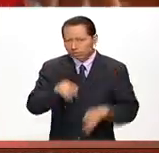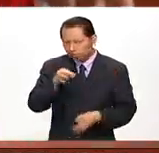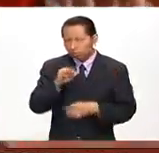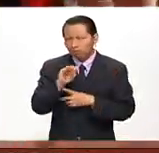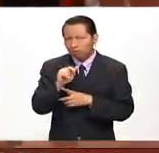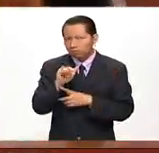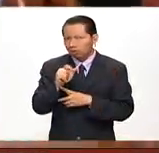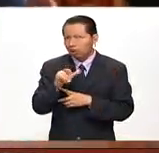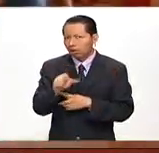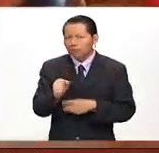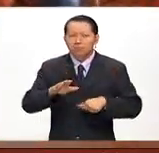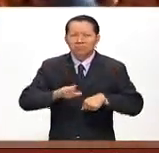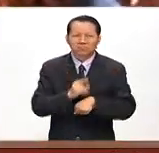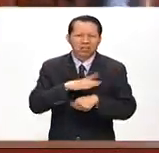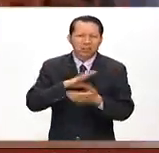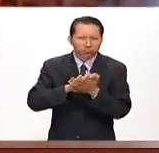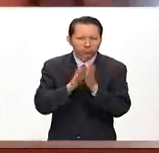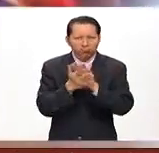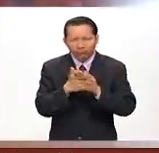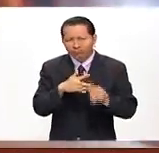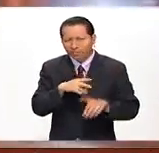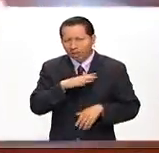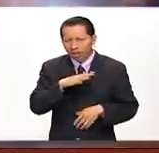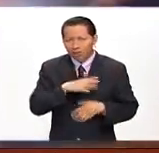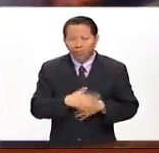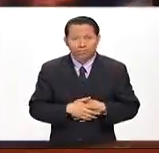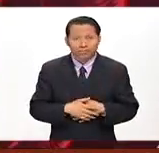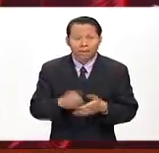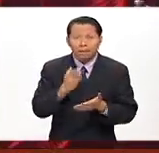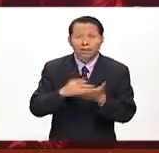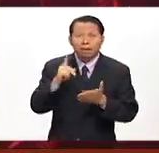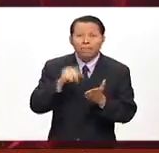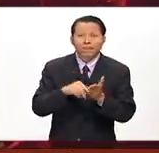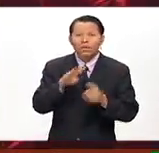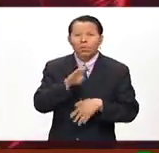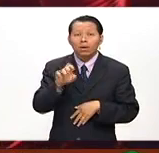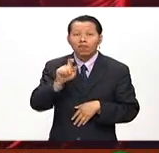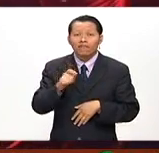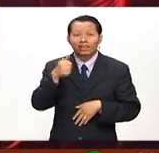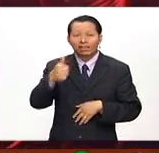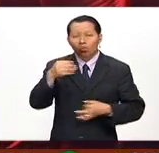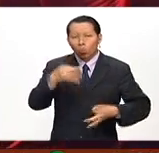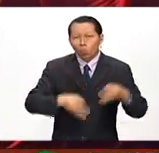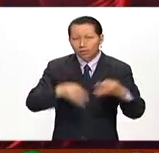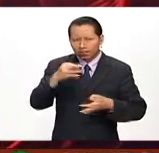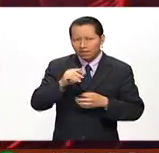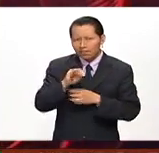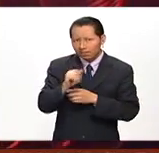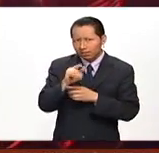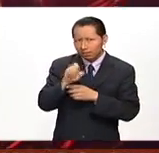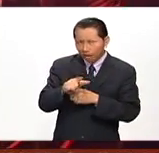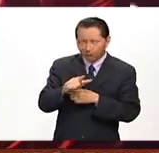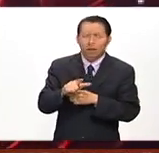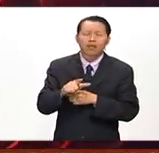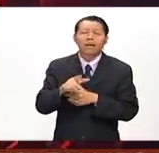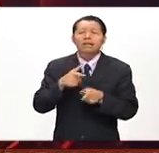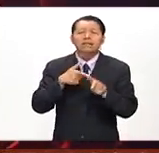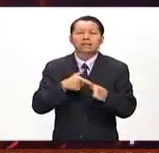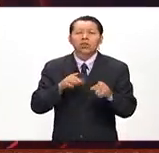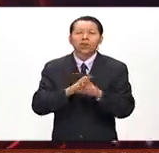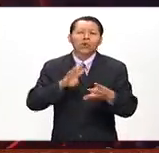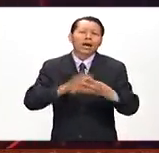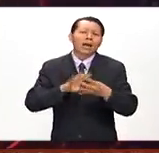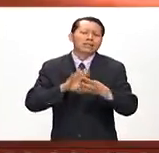por su supuesta relación con este golpe. Además, otros 1.426 jueces y fiscales permanecen en carácter